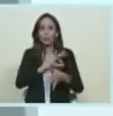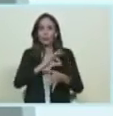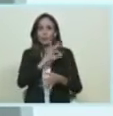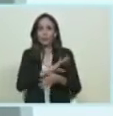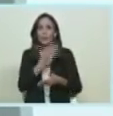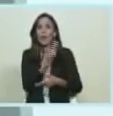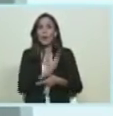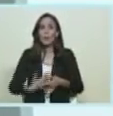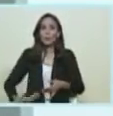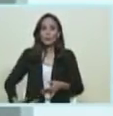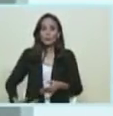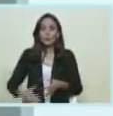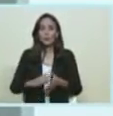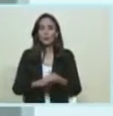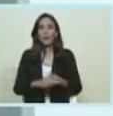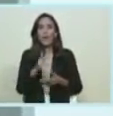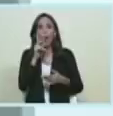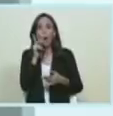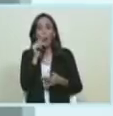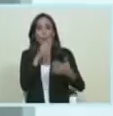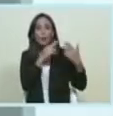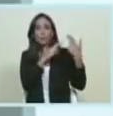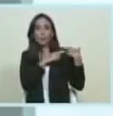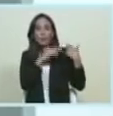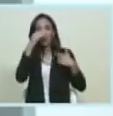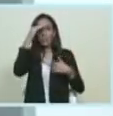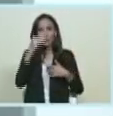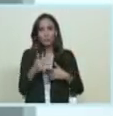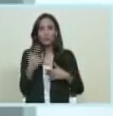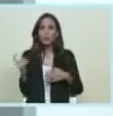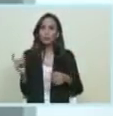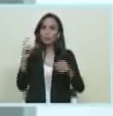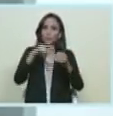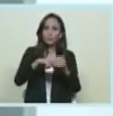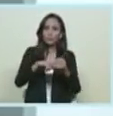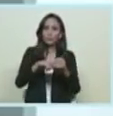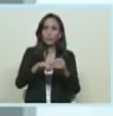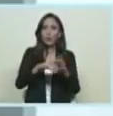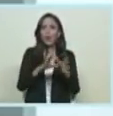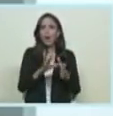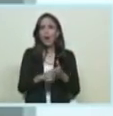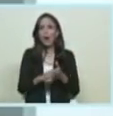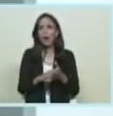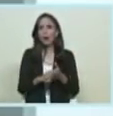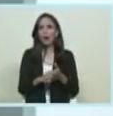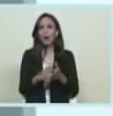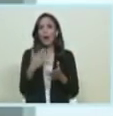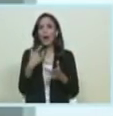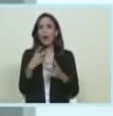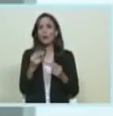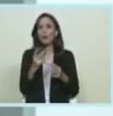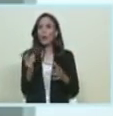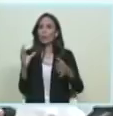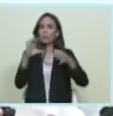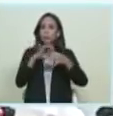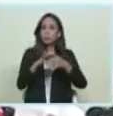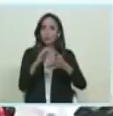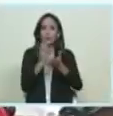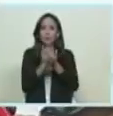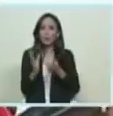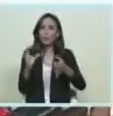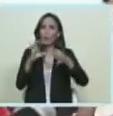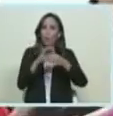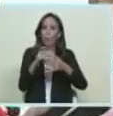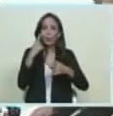presidente de la misión, el almirante José Luis Pestana, quien ha venido de manera denodada, de manera,